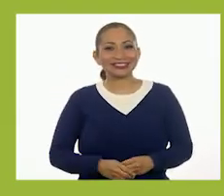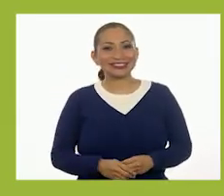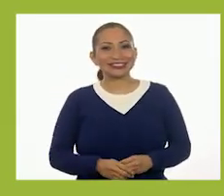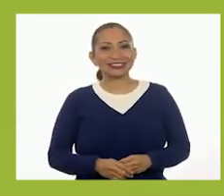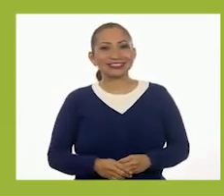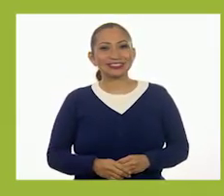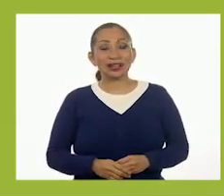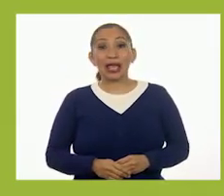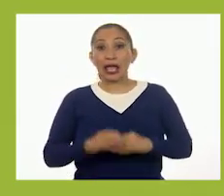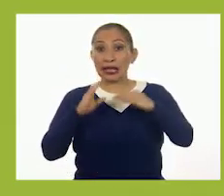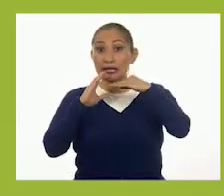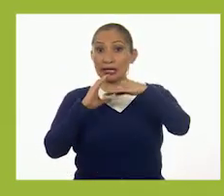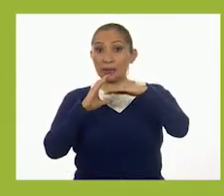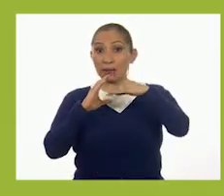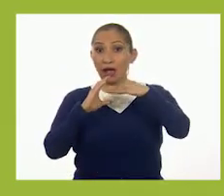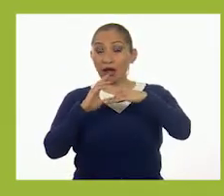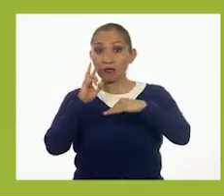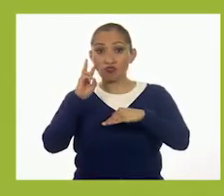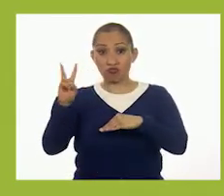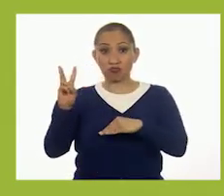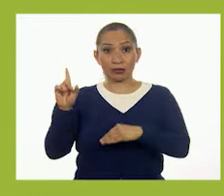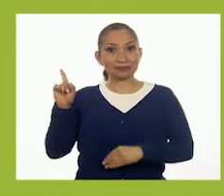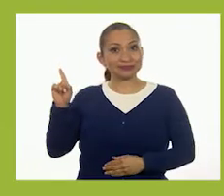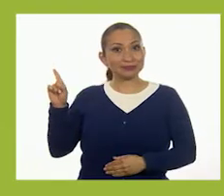sep.gob.mx. Correo: